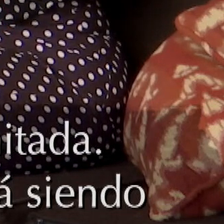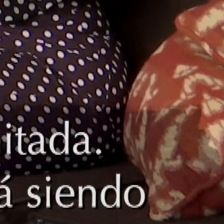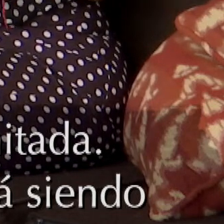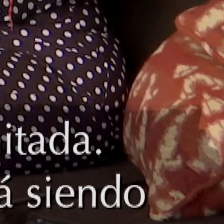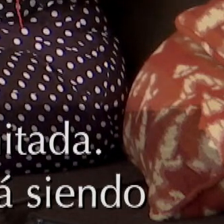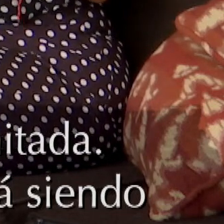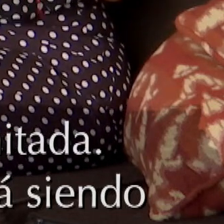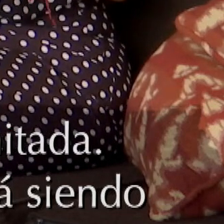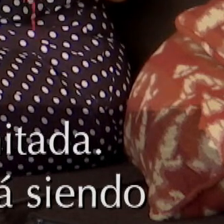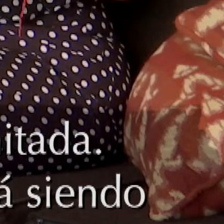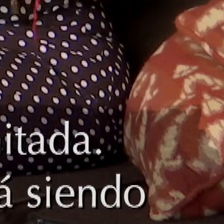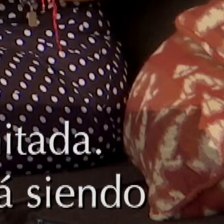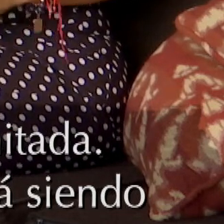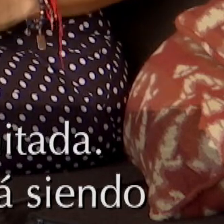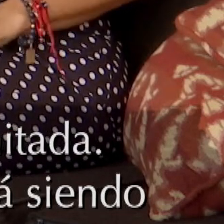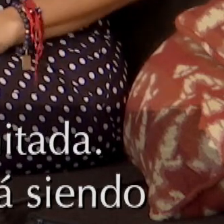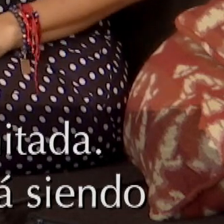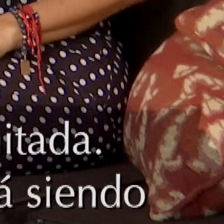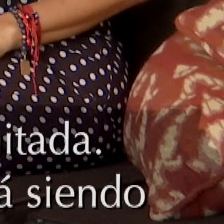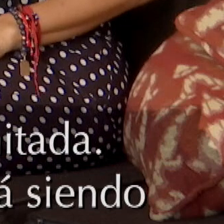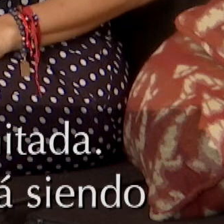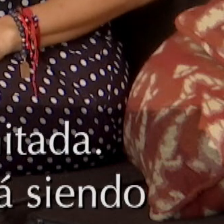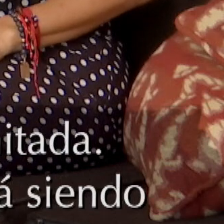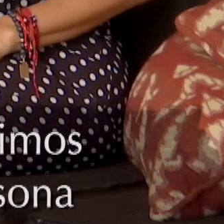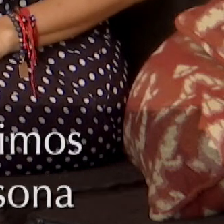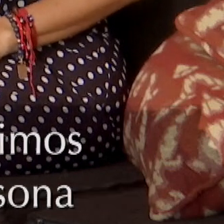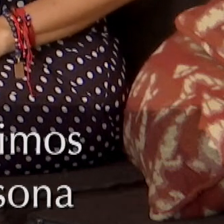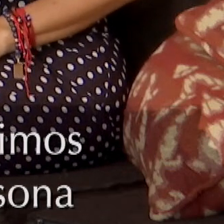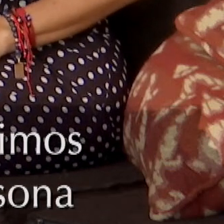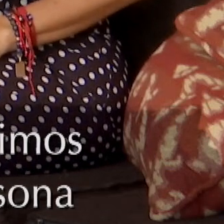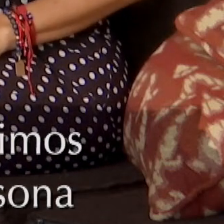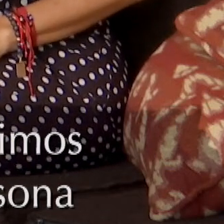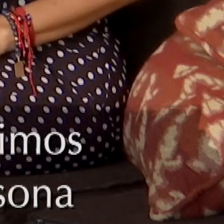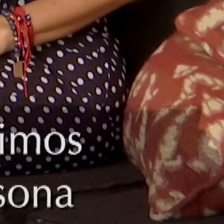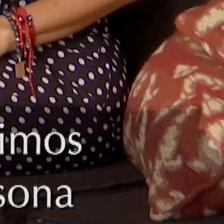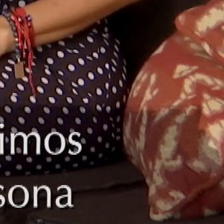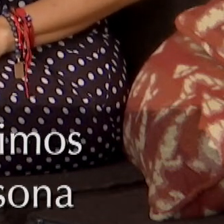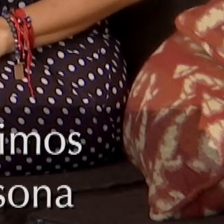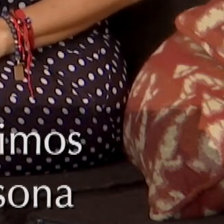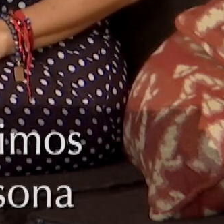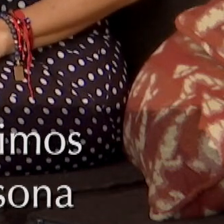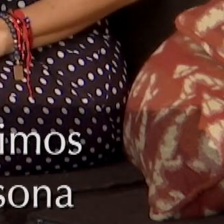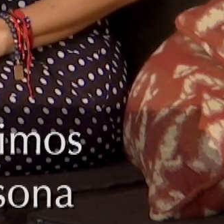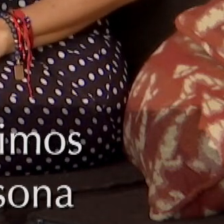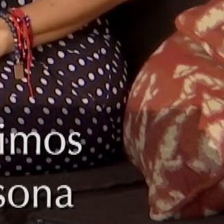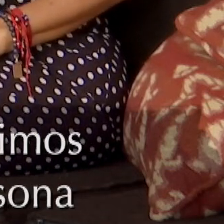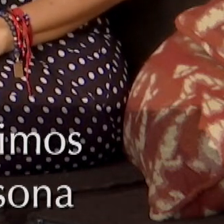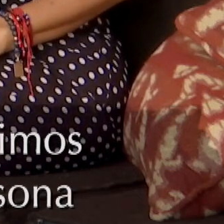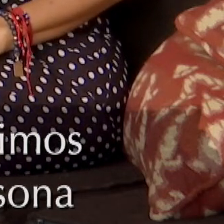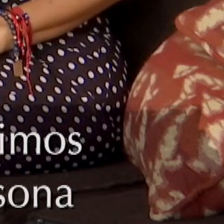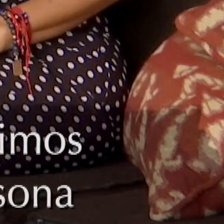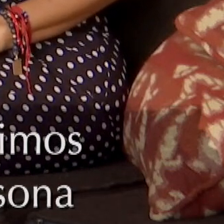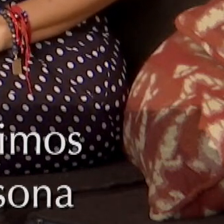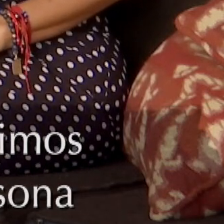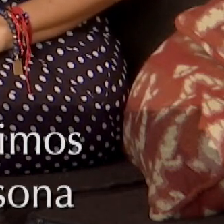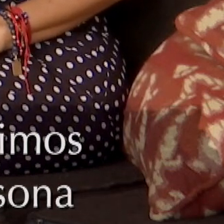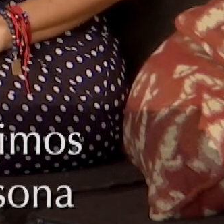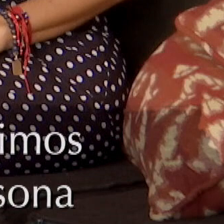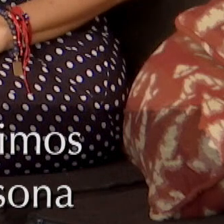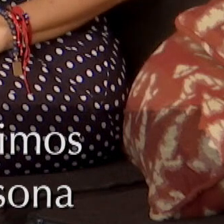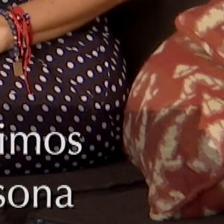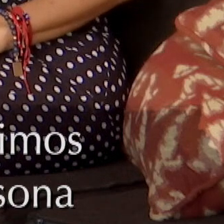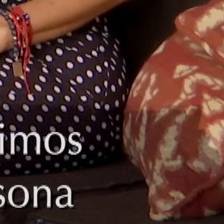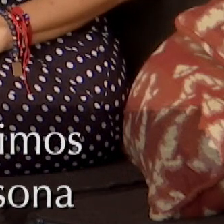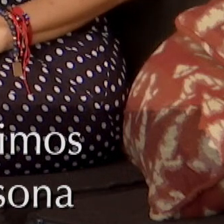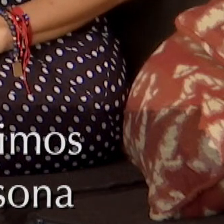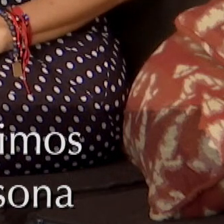limitada. Cuando tú te das cuenta que algo de ti no está siendo valorado y que hay abuso, como aprendimos